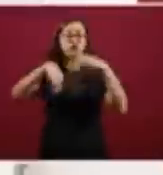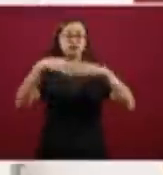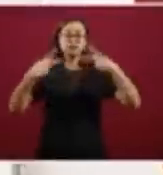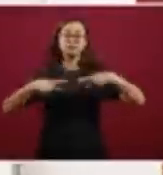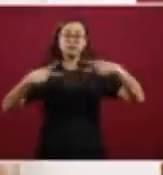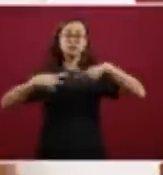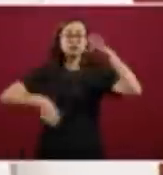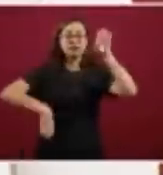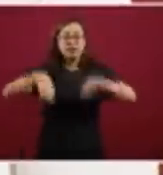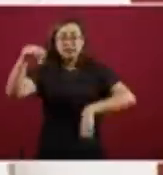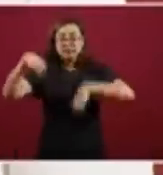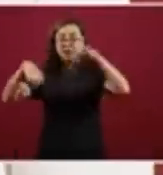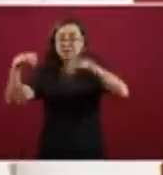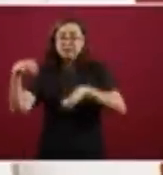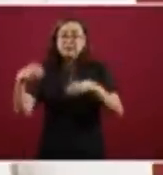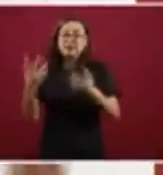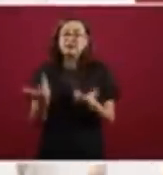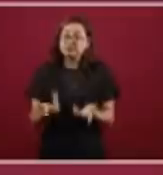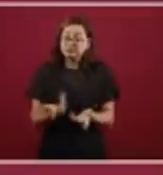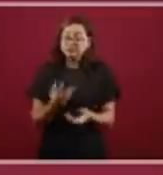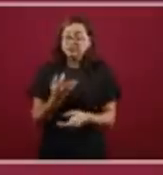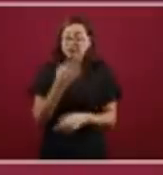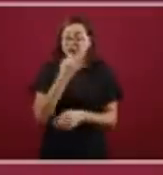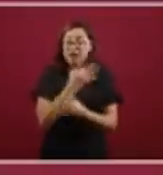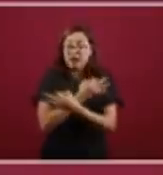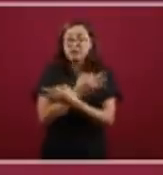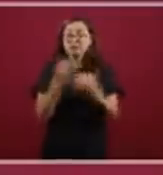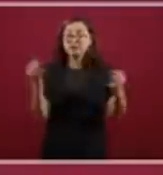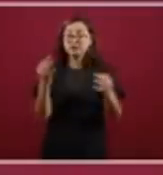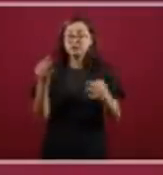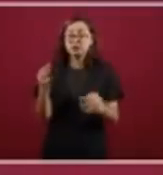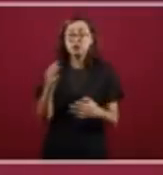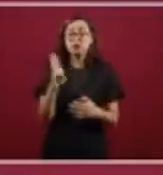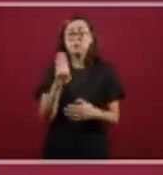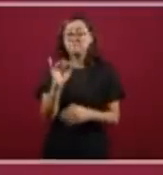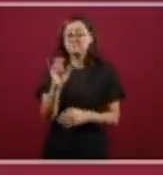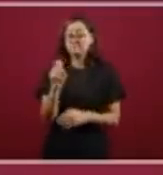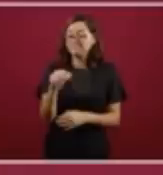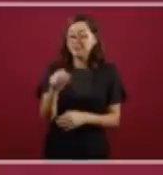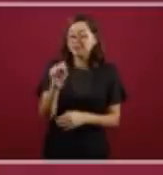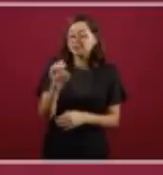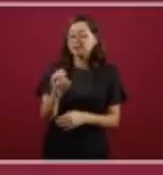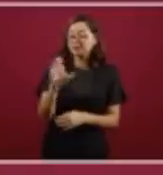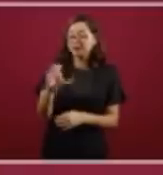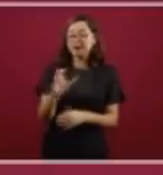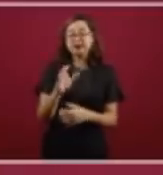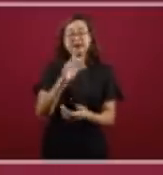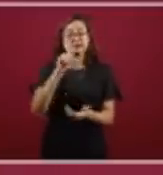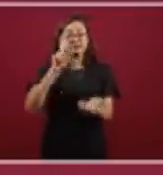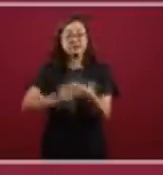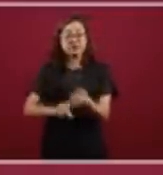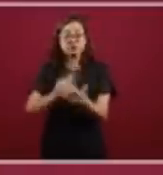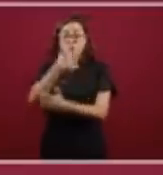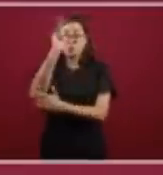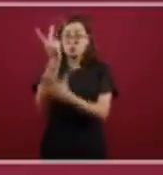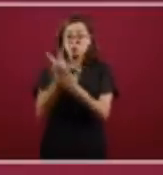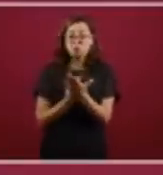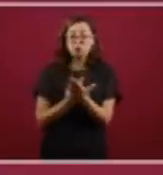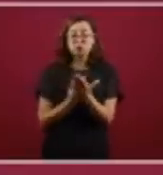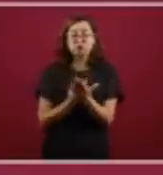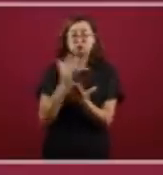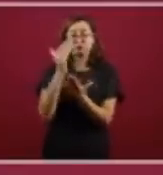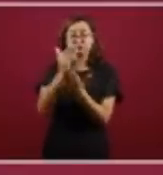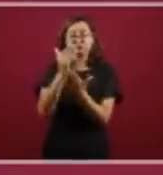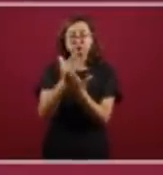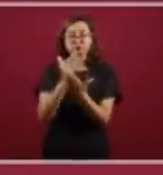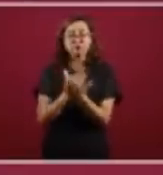que los programas en general de bienestar se registran a través